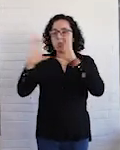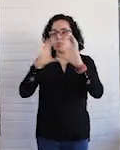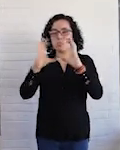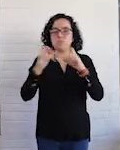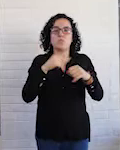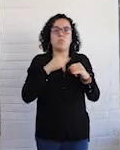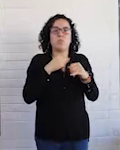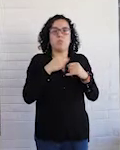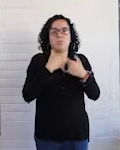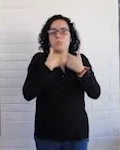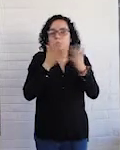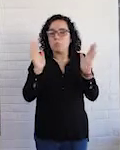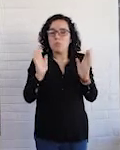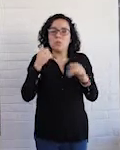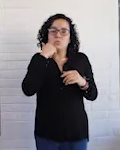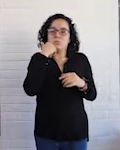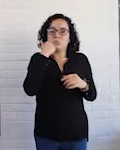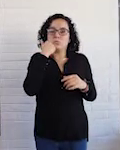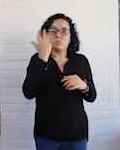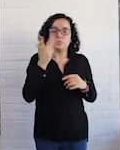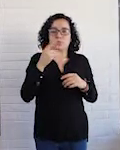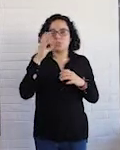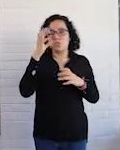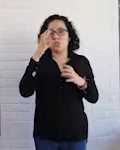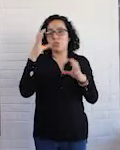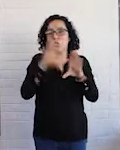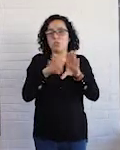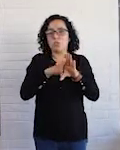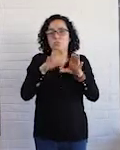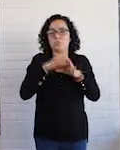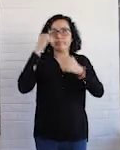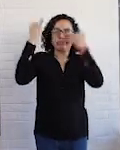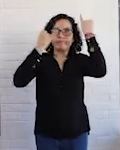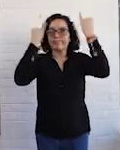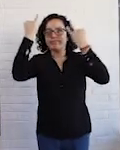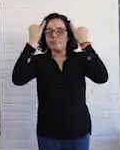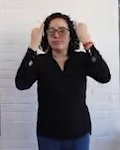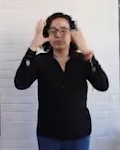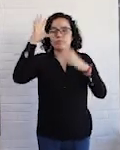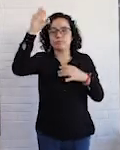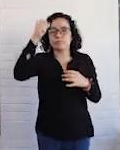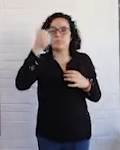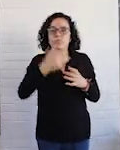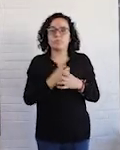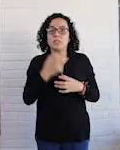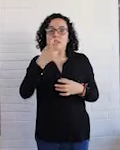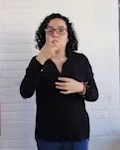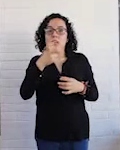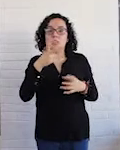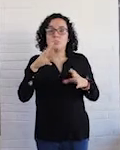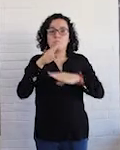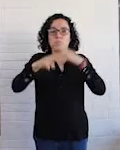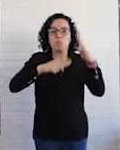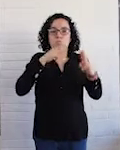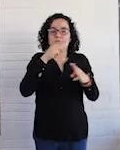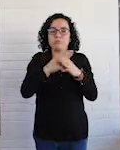o a lo que se estén dedicando en una industria creativa, saben que están en un mundo hiper, hiper competido.